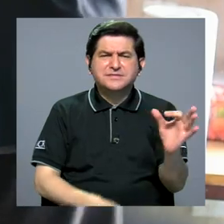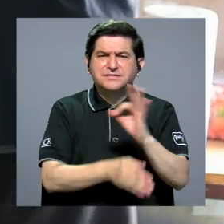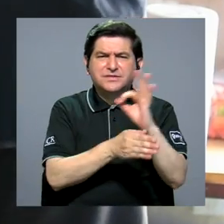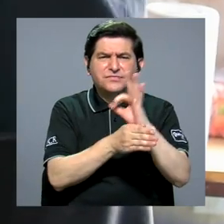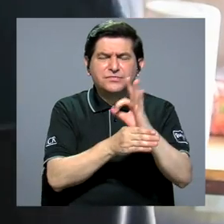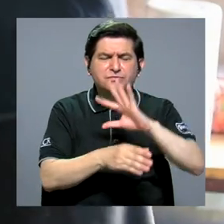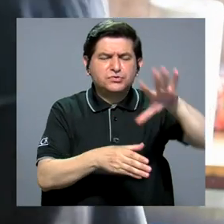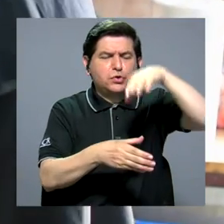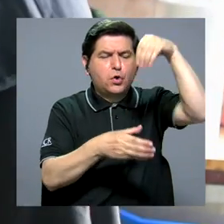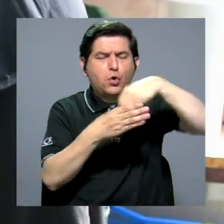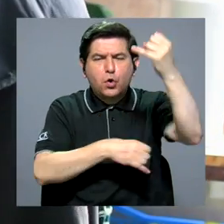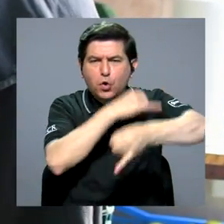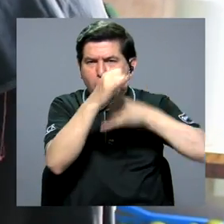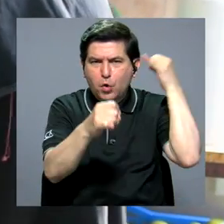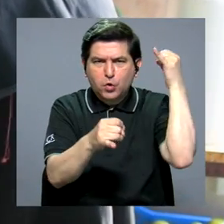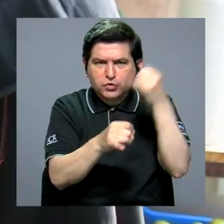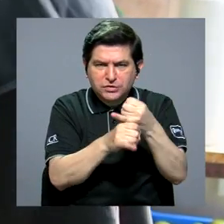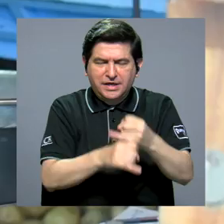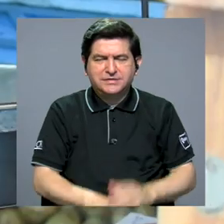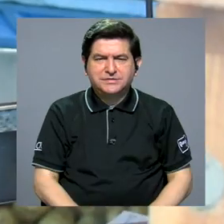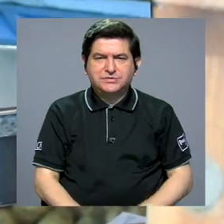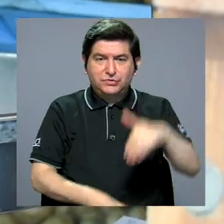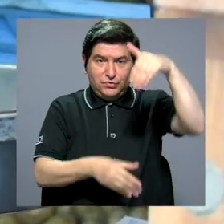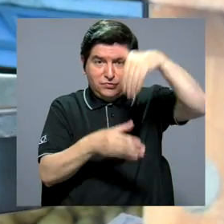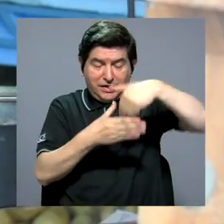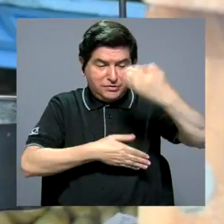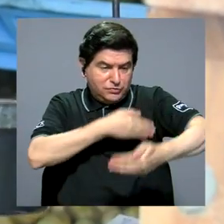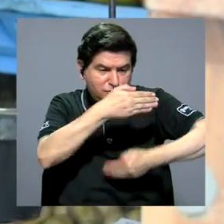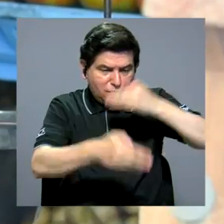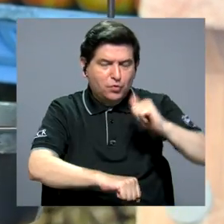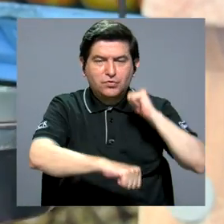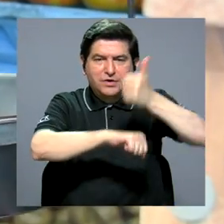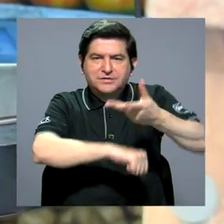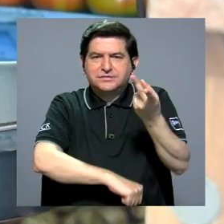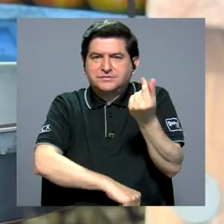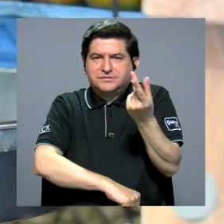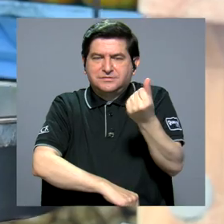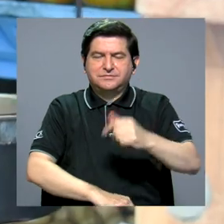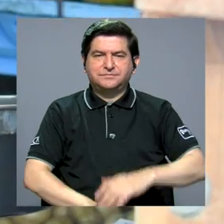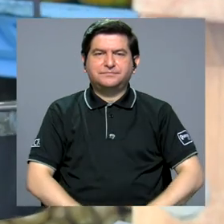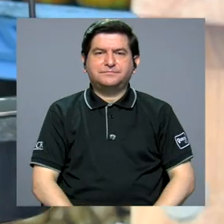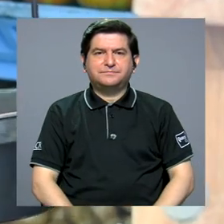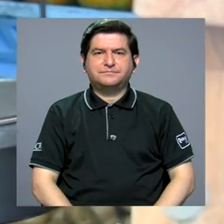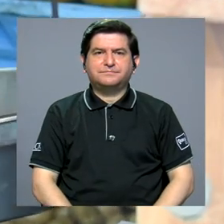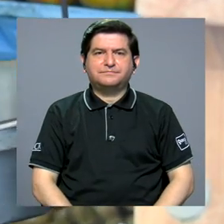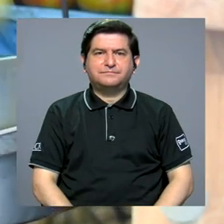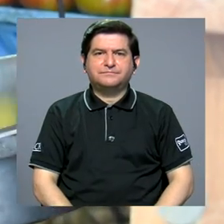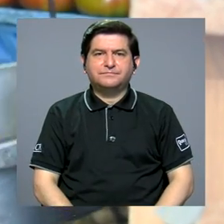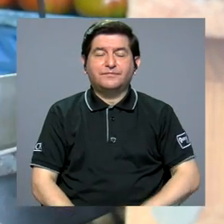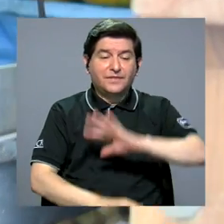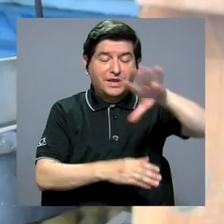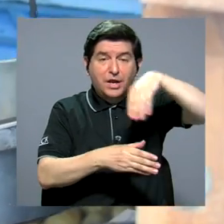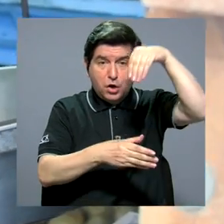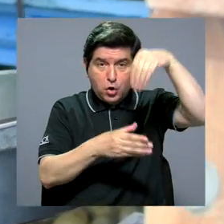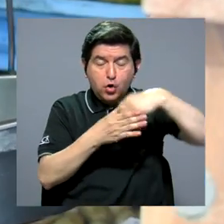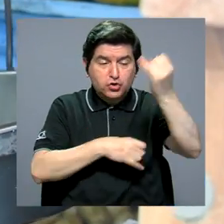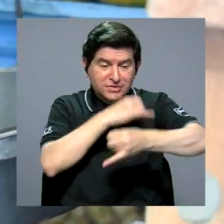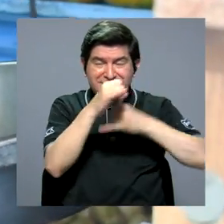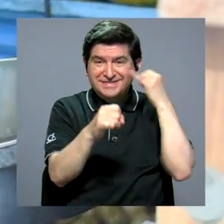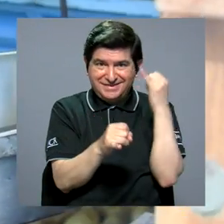cómo funciona el contexto internacional en el que se enmarcan las dinámicas de fijación de precios. El